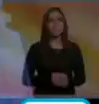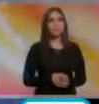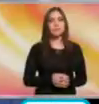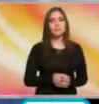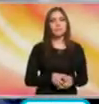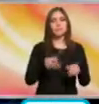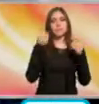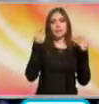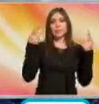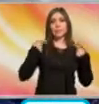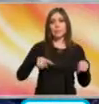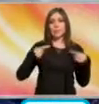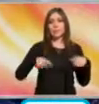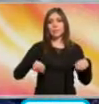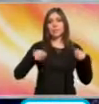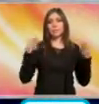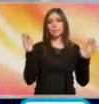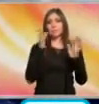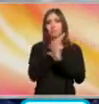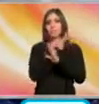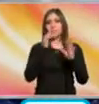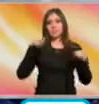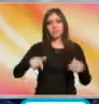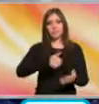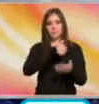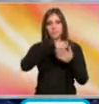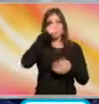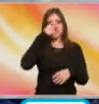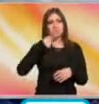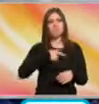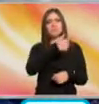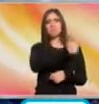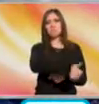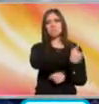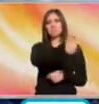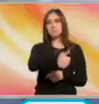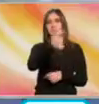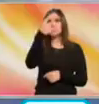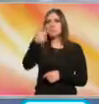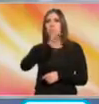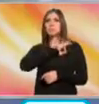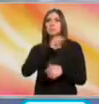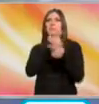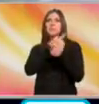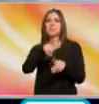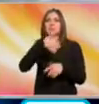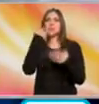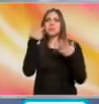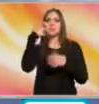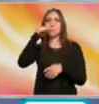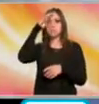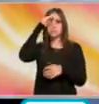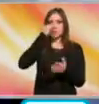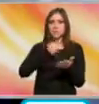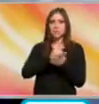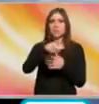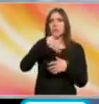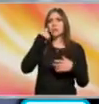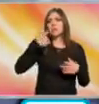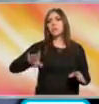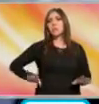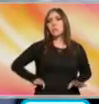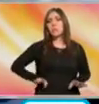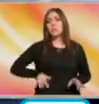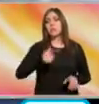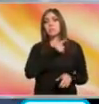Las personas que habitamos este país, además de ser seres individuales capaces de tomar decisiones y hacer lo que más nos conviene, también